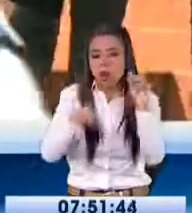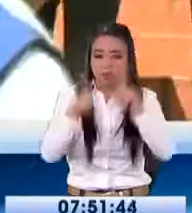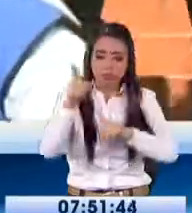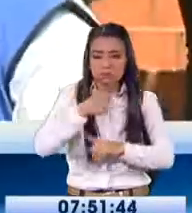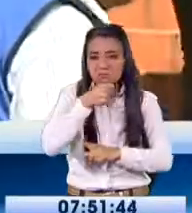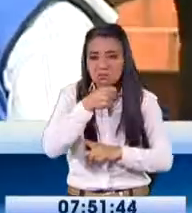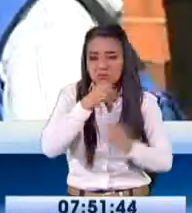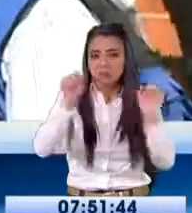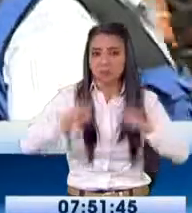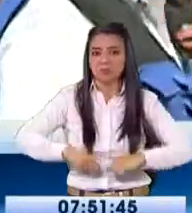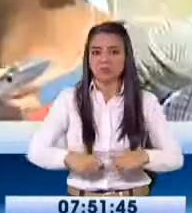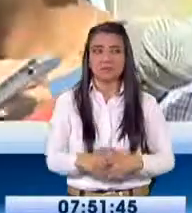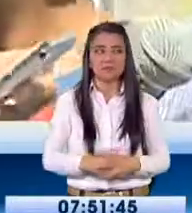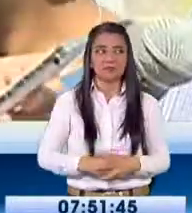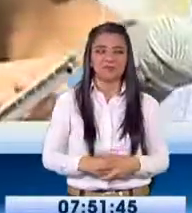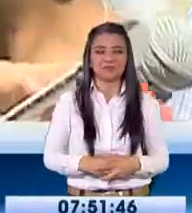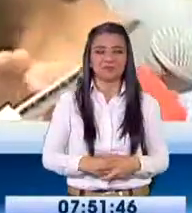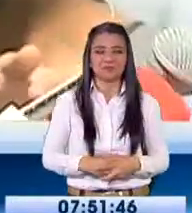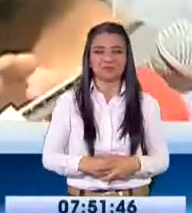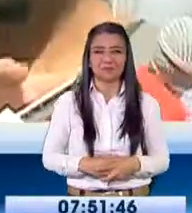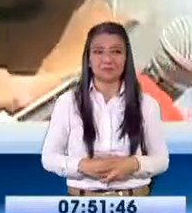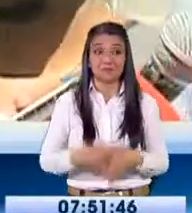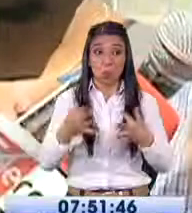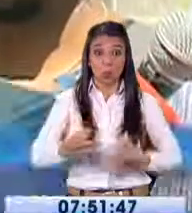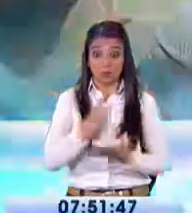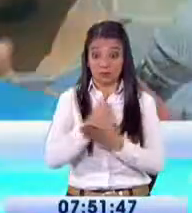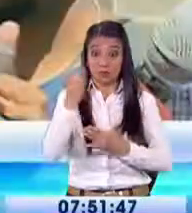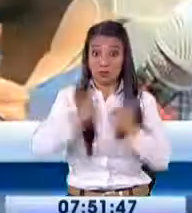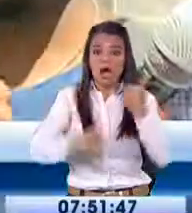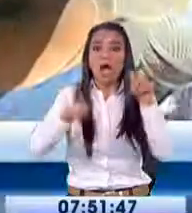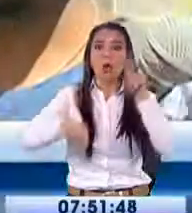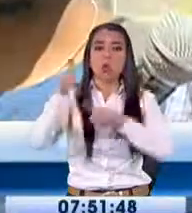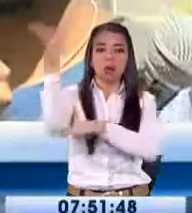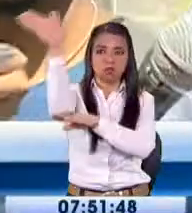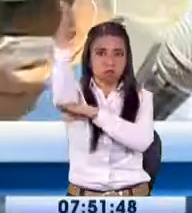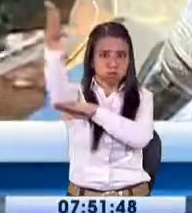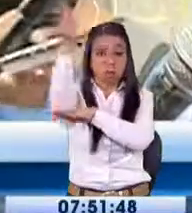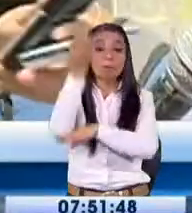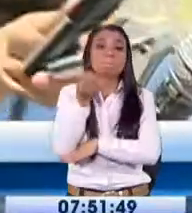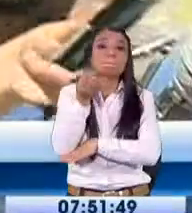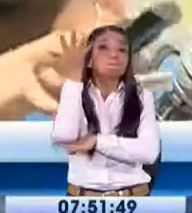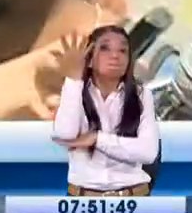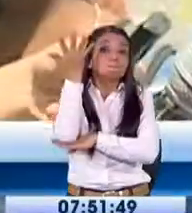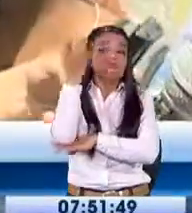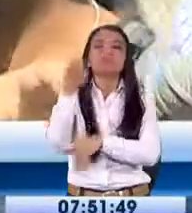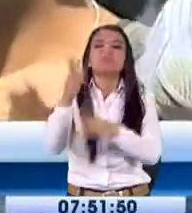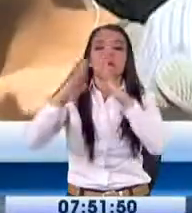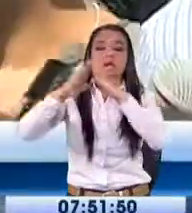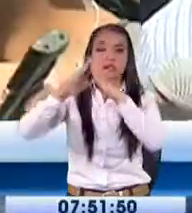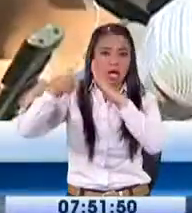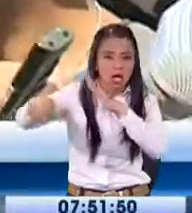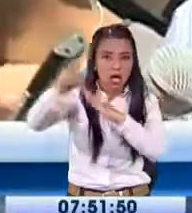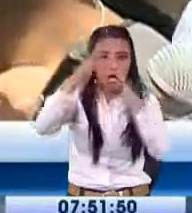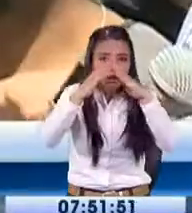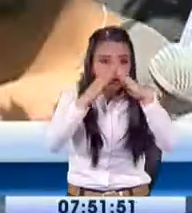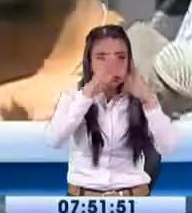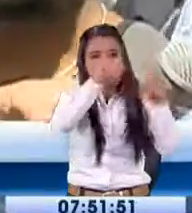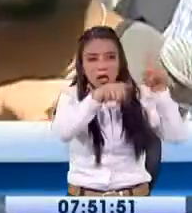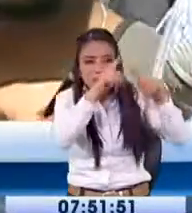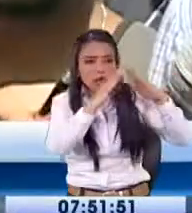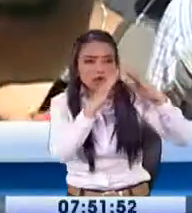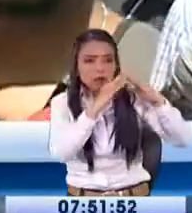tercera edad. Vamos a iniciar esta semana la colocación de banderas blancas en las viviendas en